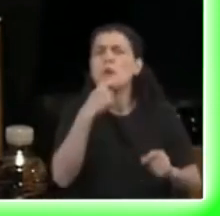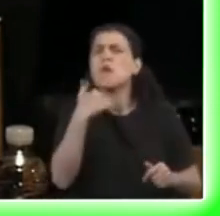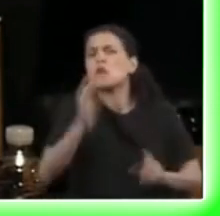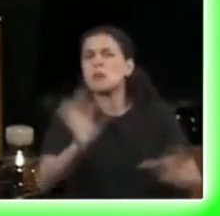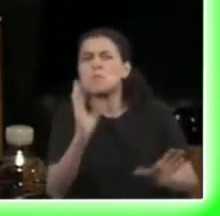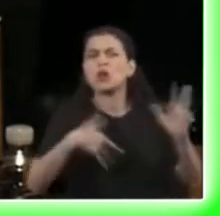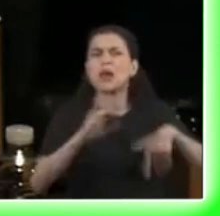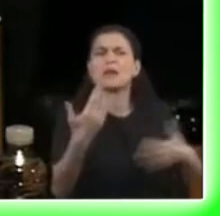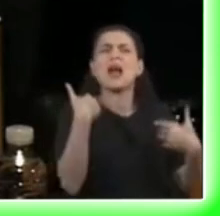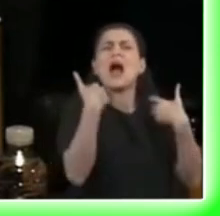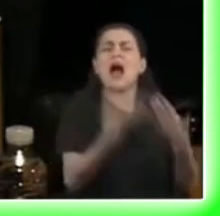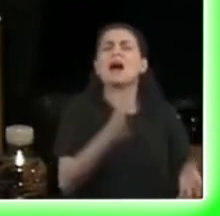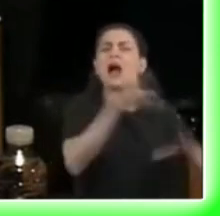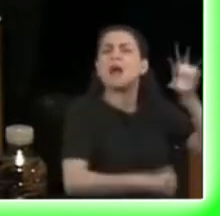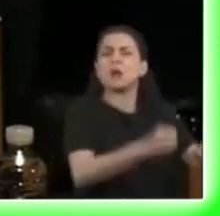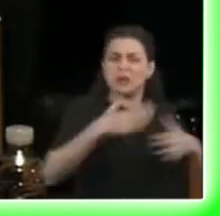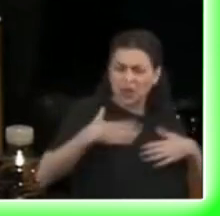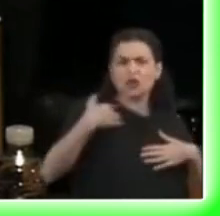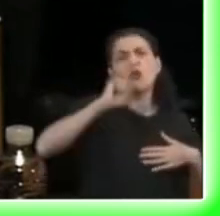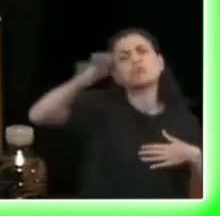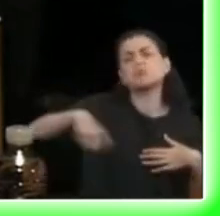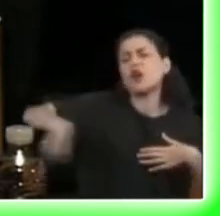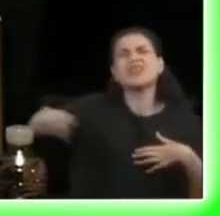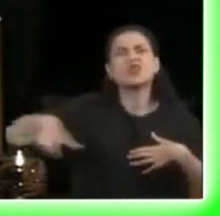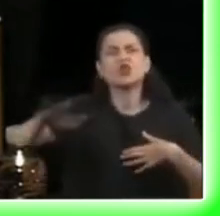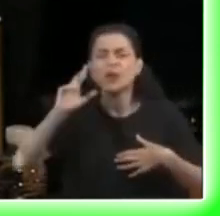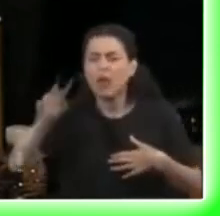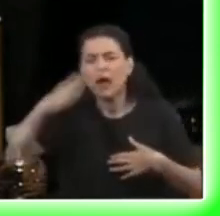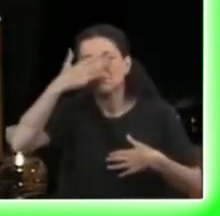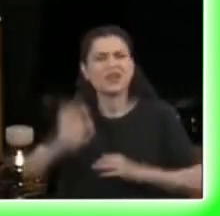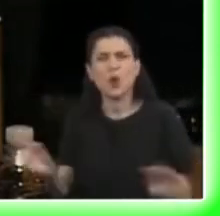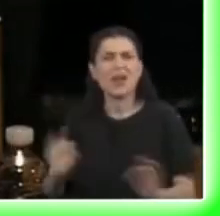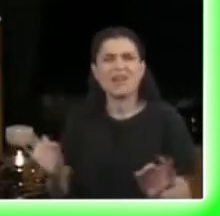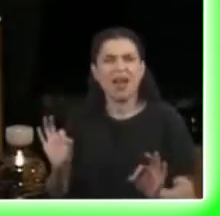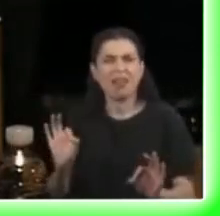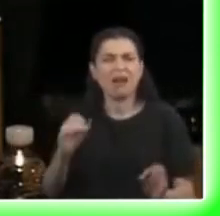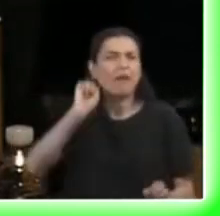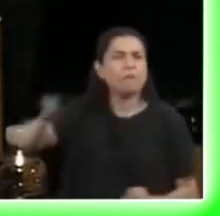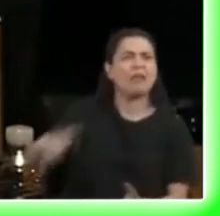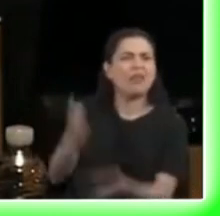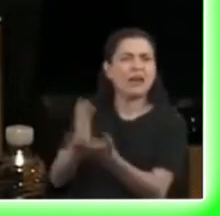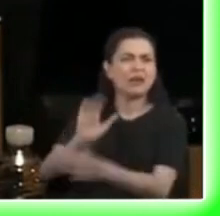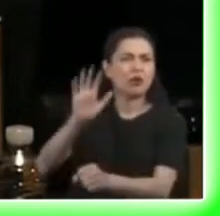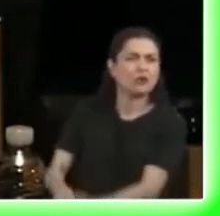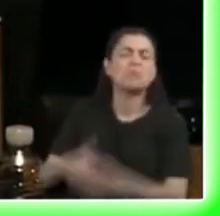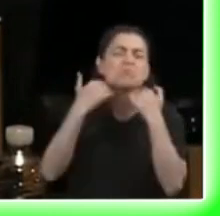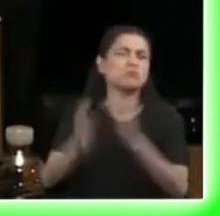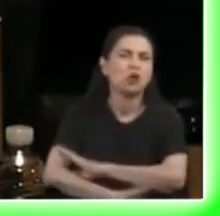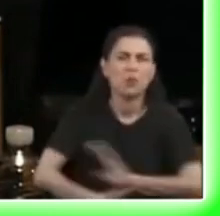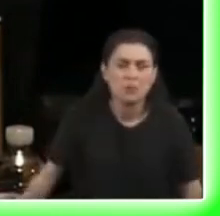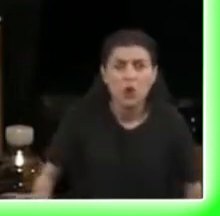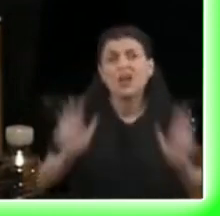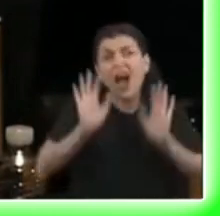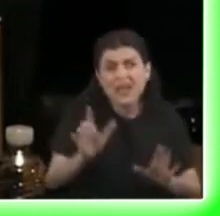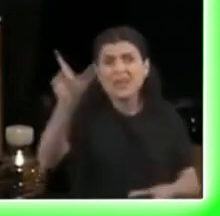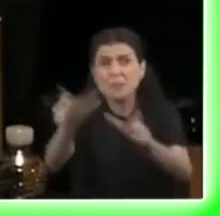los múltiples privilegios que disfrazan de derechos. Y todo esto a expensas del sudor y la obediencia de los ciudadanos